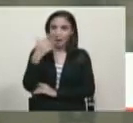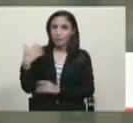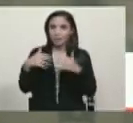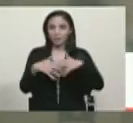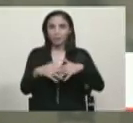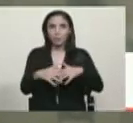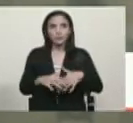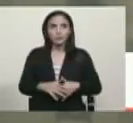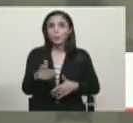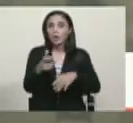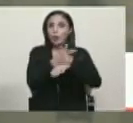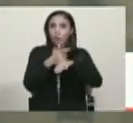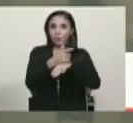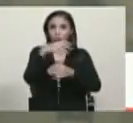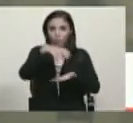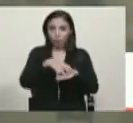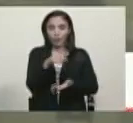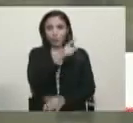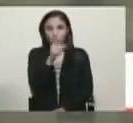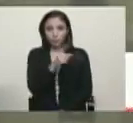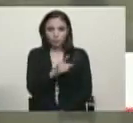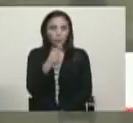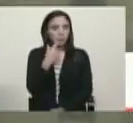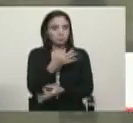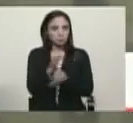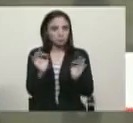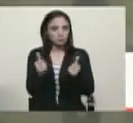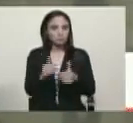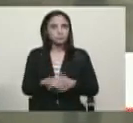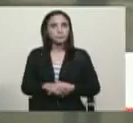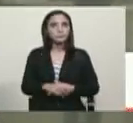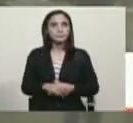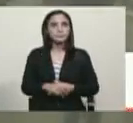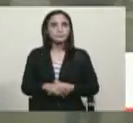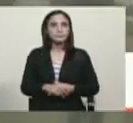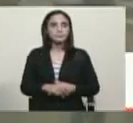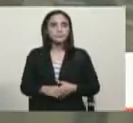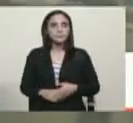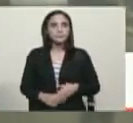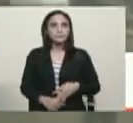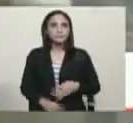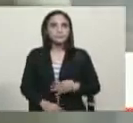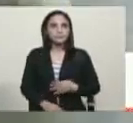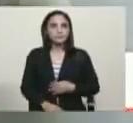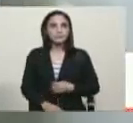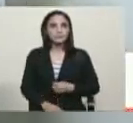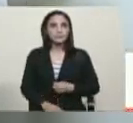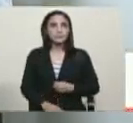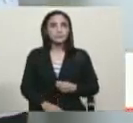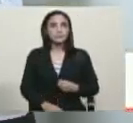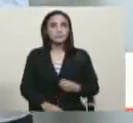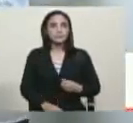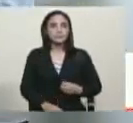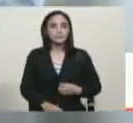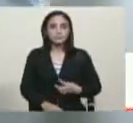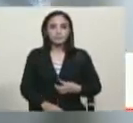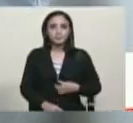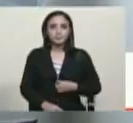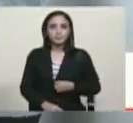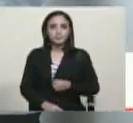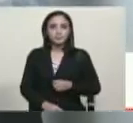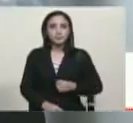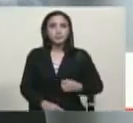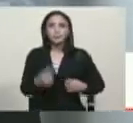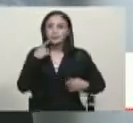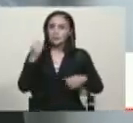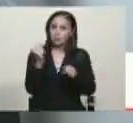Gobernador Omar Prieto. Correcto. Por acá. Correcto. Bueno, seguimos avanzando,